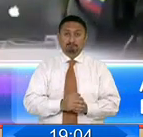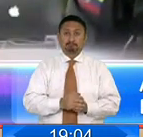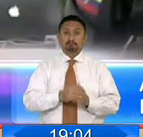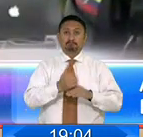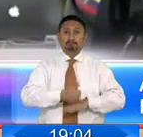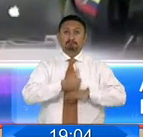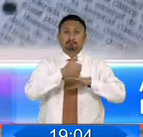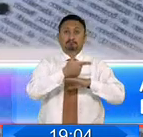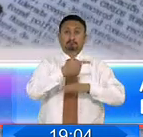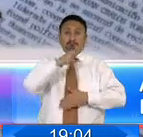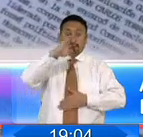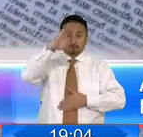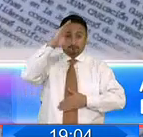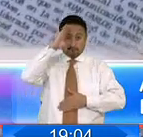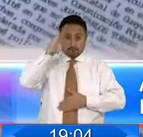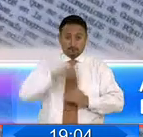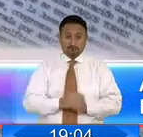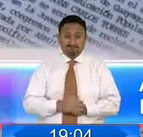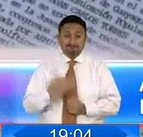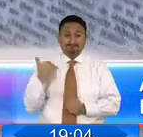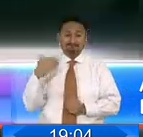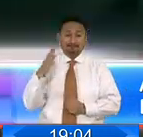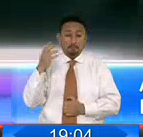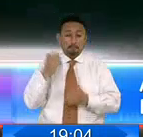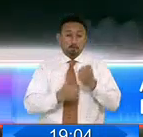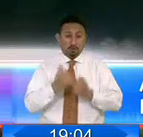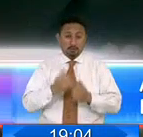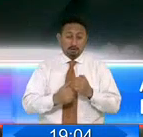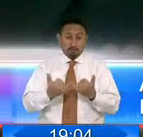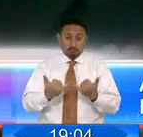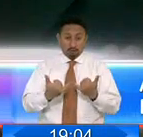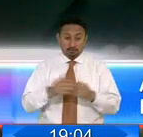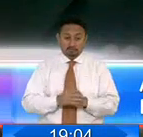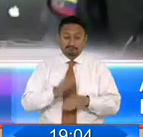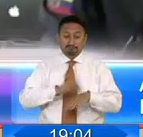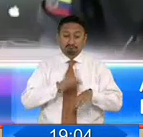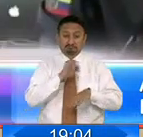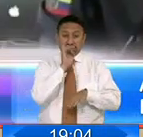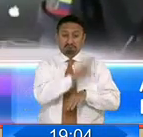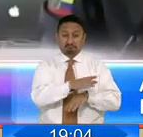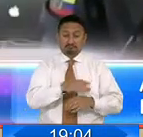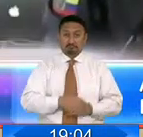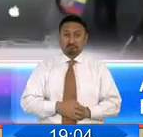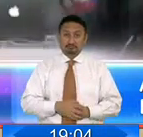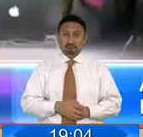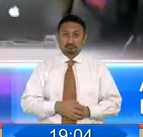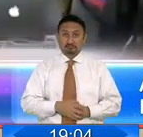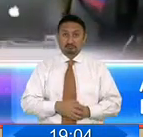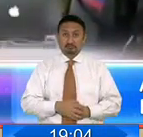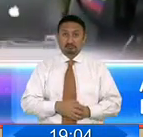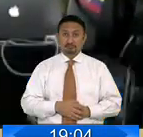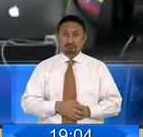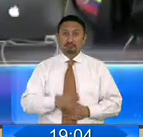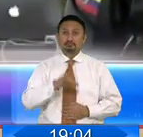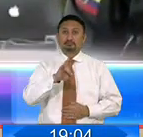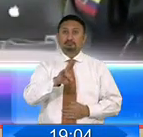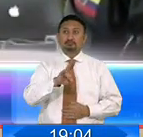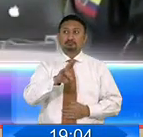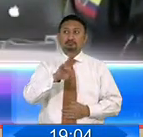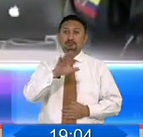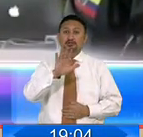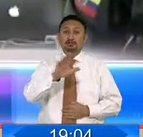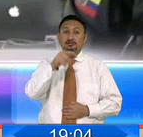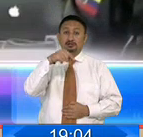policía reiteró que uno de los mayores problemas que existen es la impunidad en más de 75